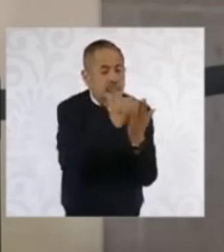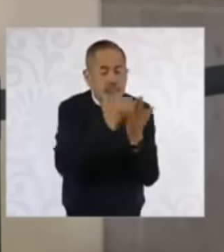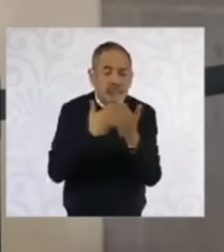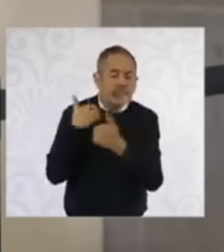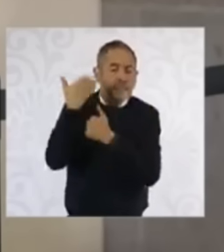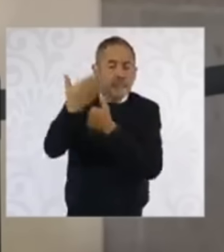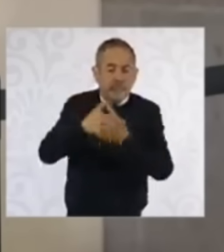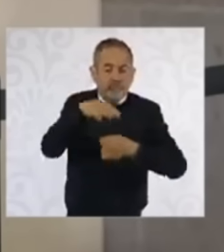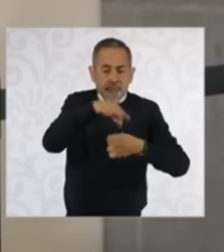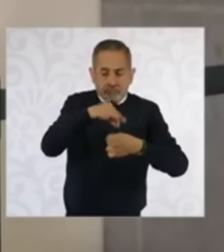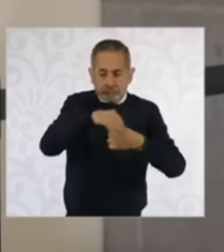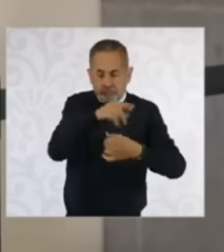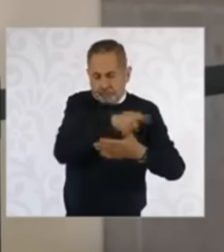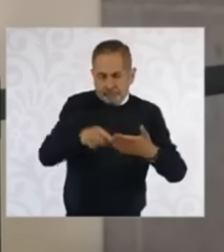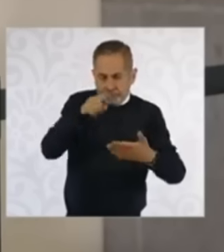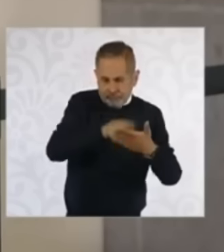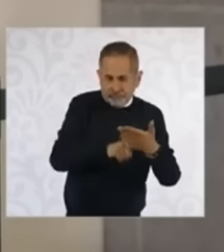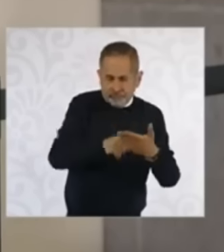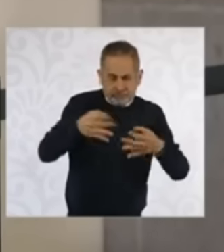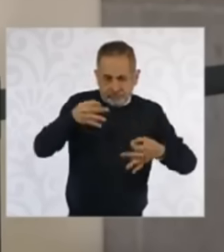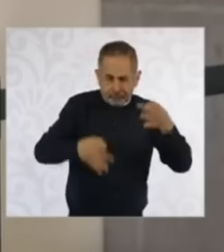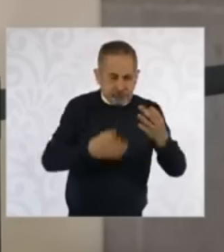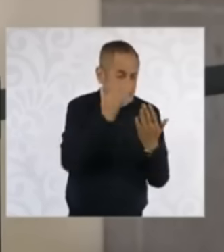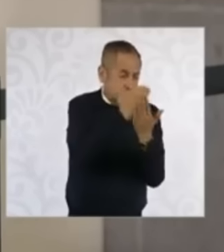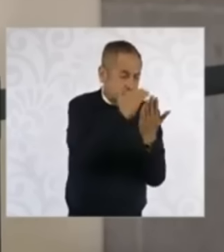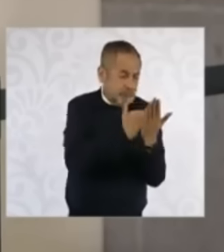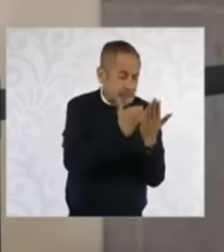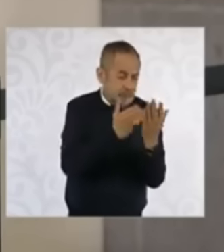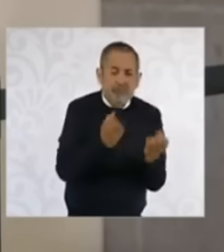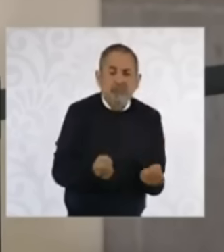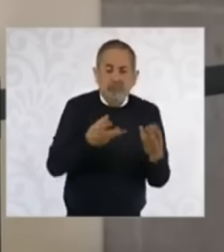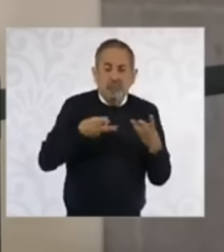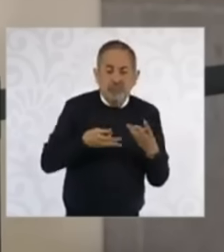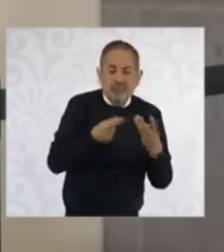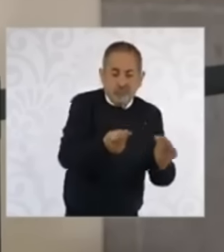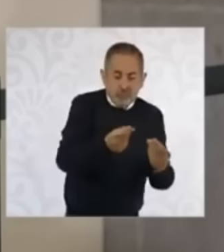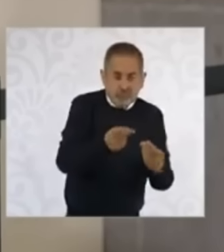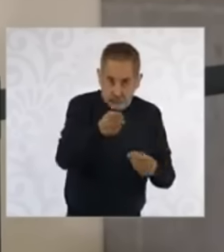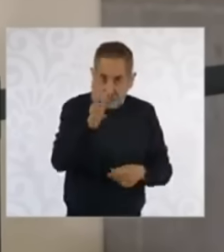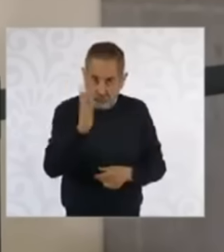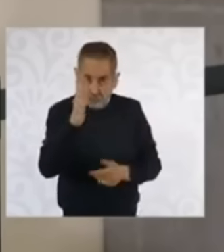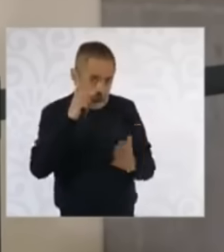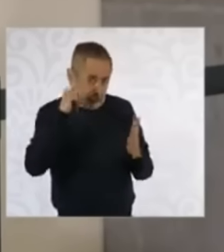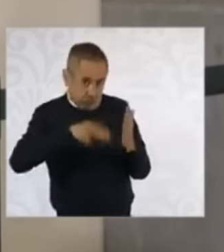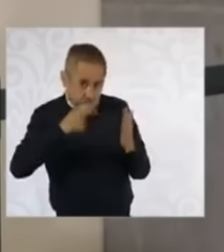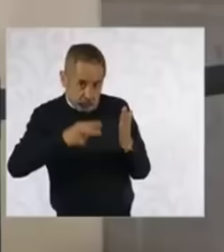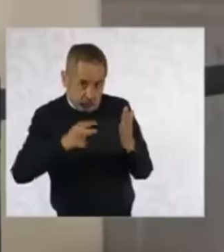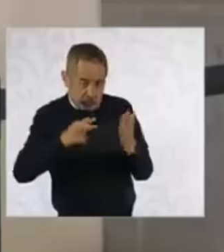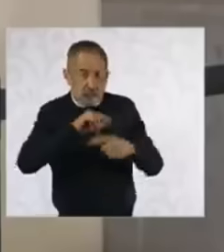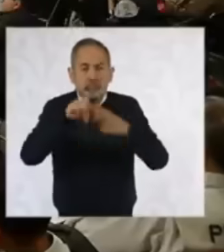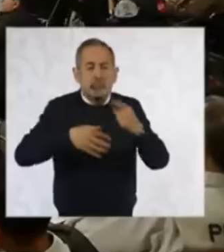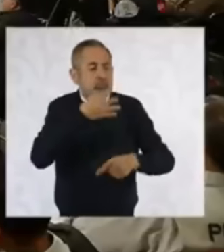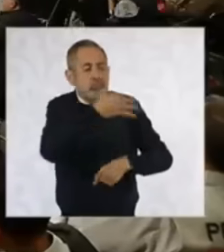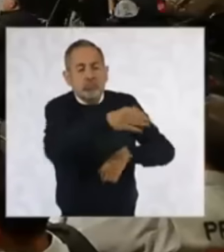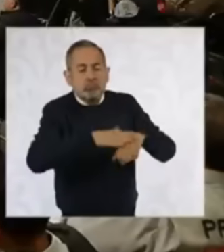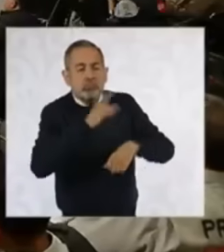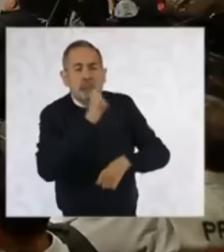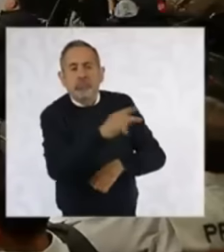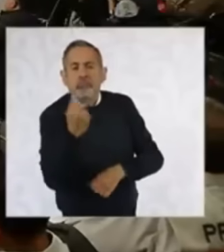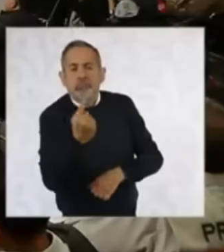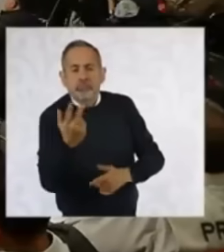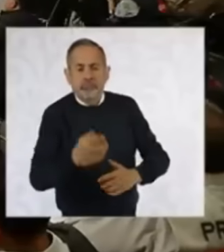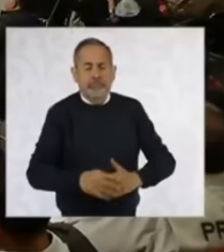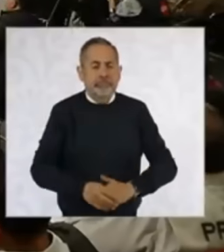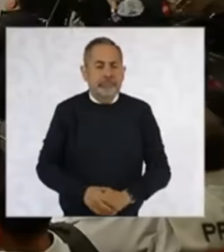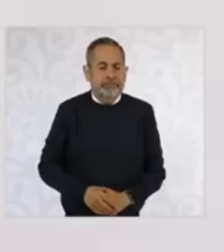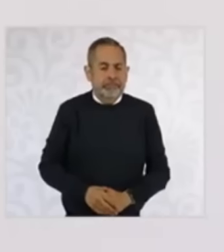elecciones preguntarle si ya Recibió la carta y también qué mensaje les envía Muchísimas gracias Pues el mensaje